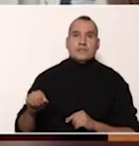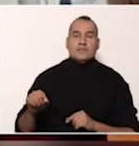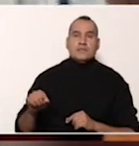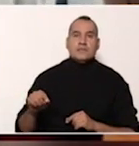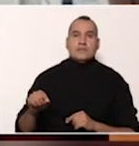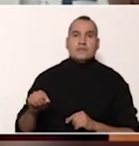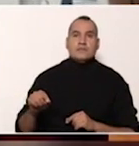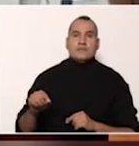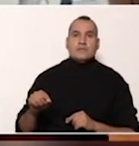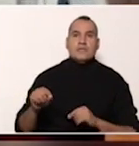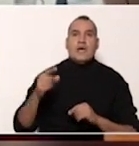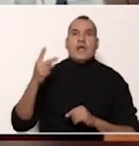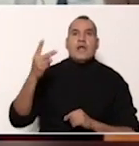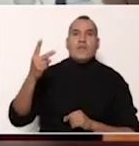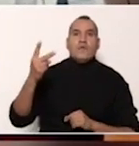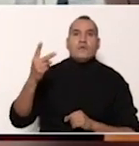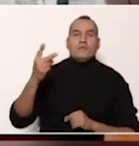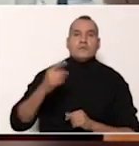elevado a la 2.